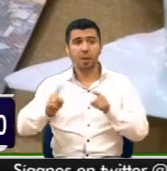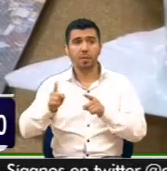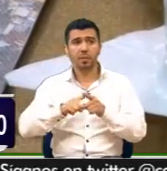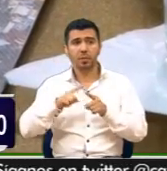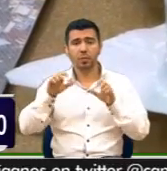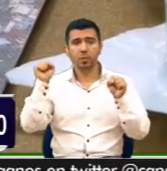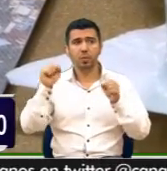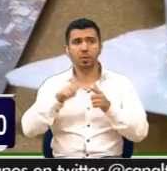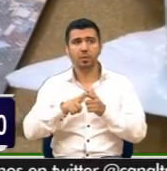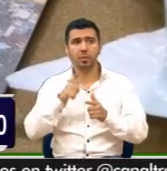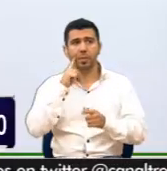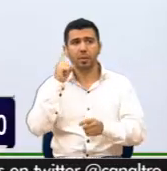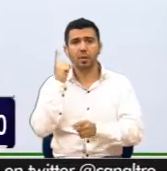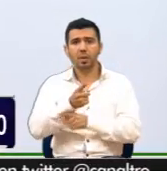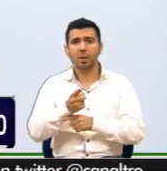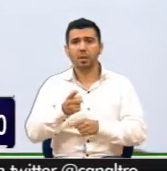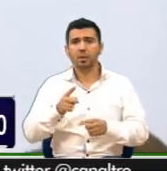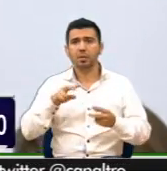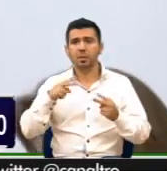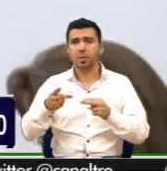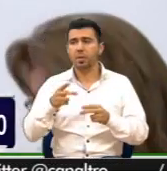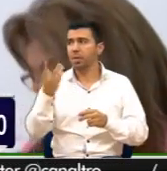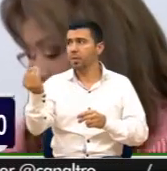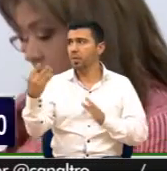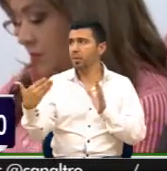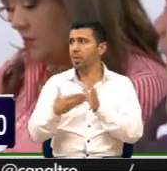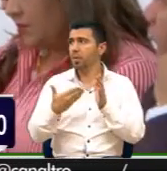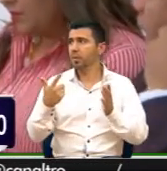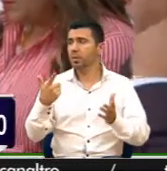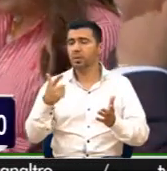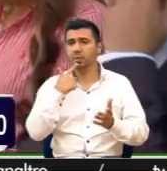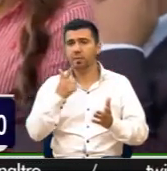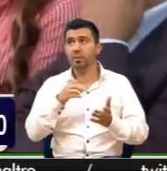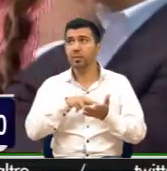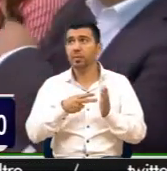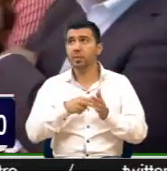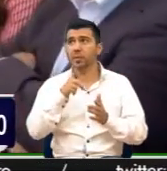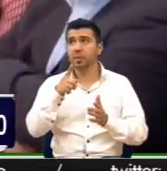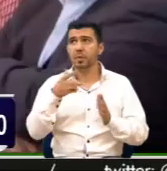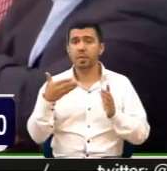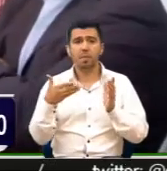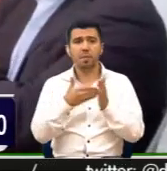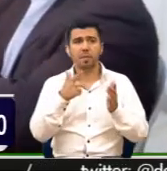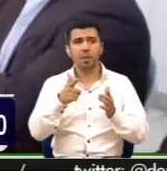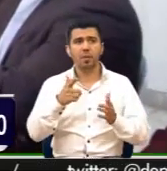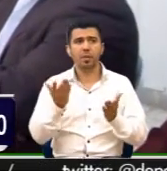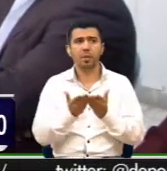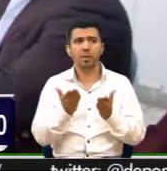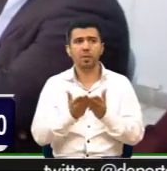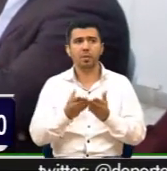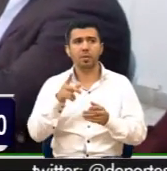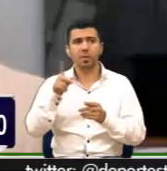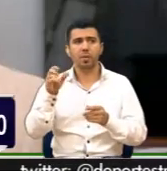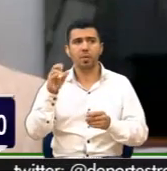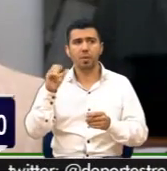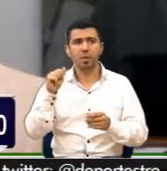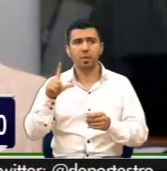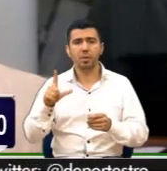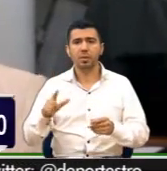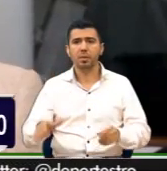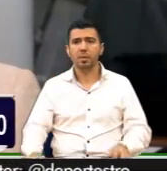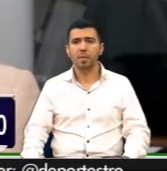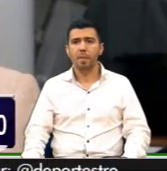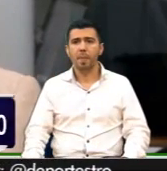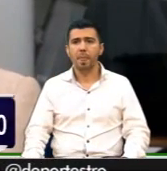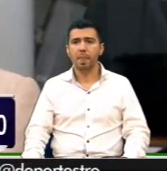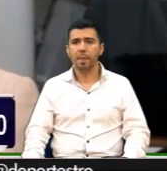municipal que denuncia la bancada opositora. Al parecer, esto está perjudicando la educación local. No, yo creo que se